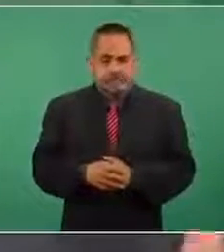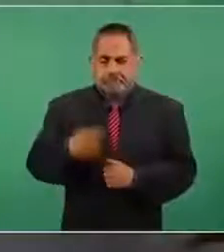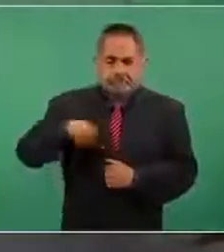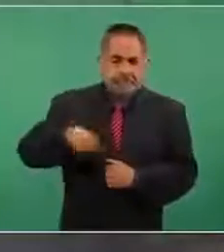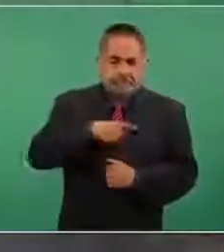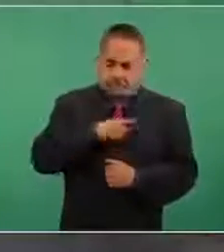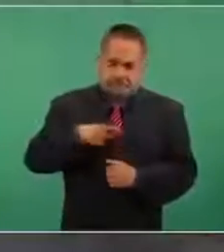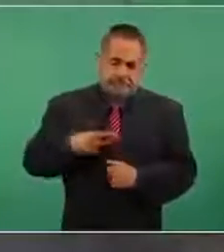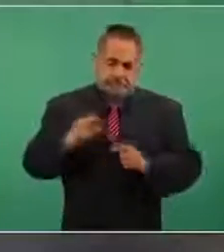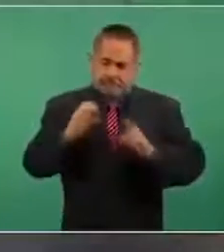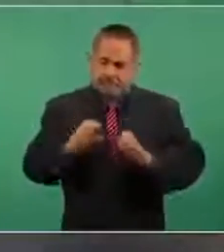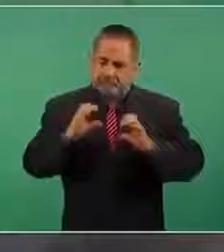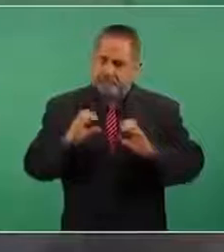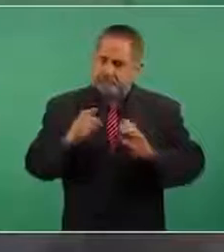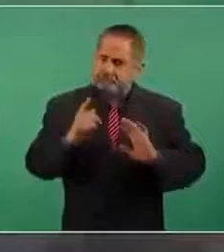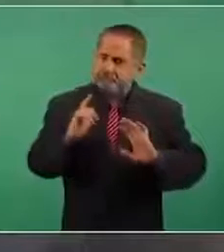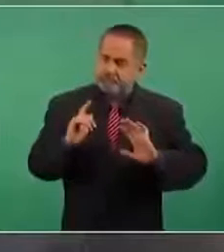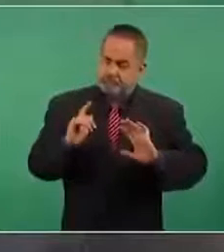tenemos que cuidar